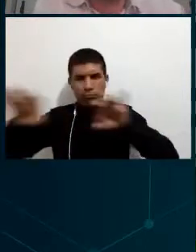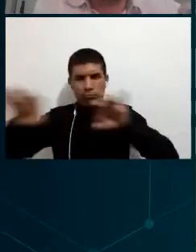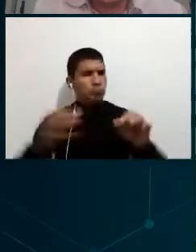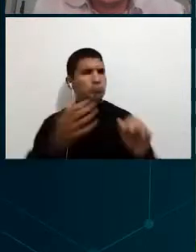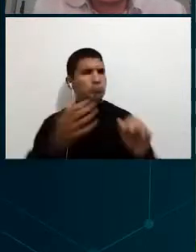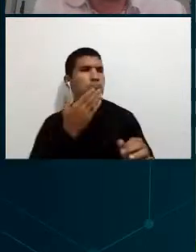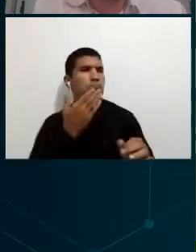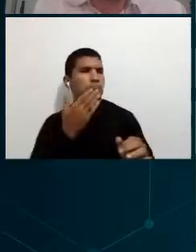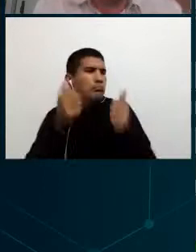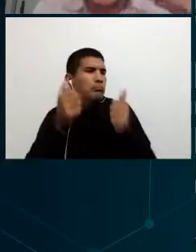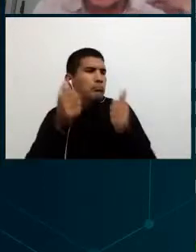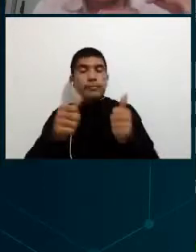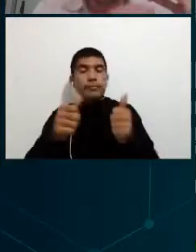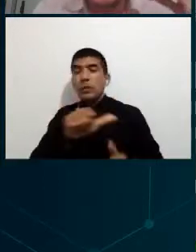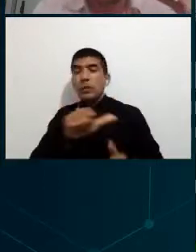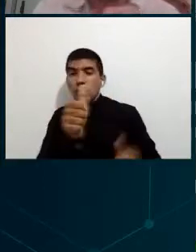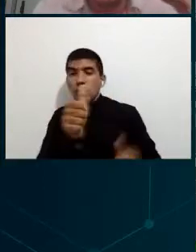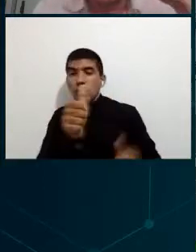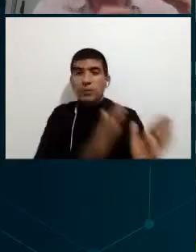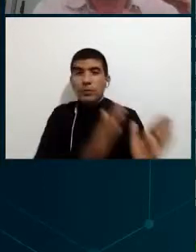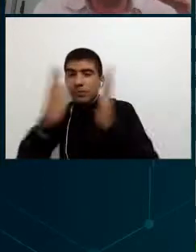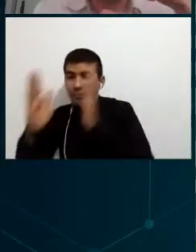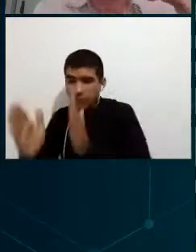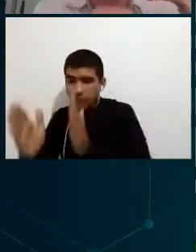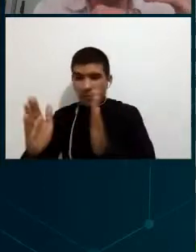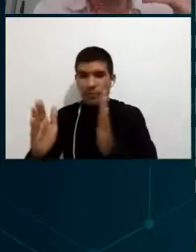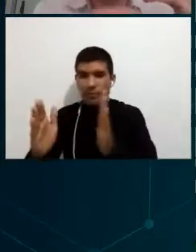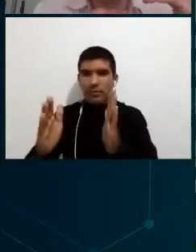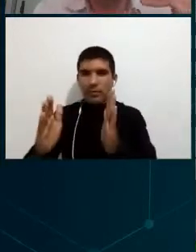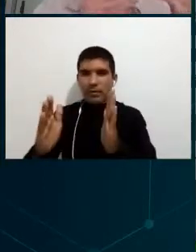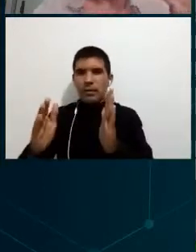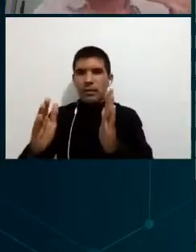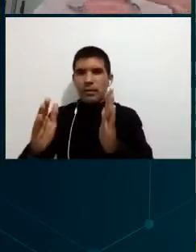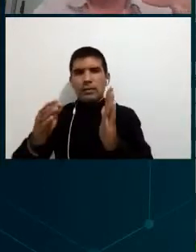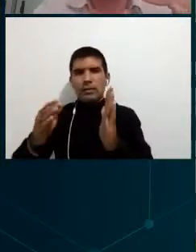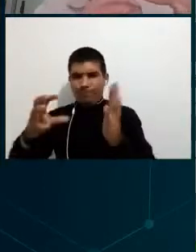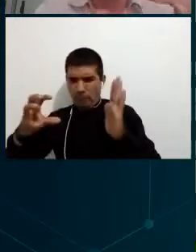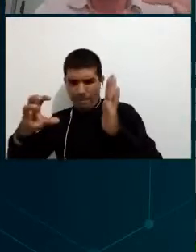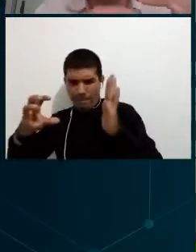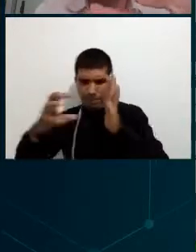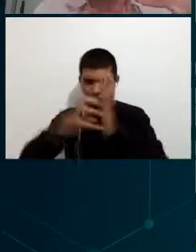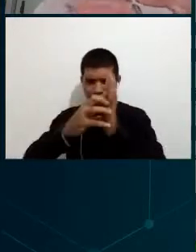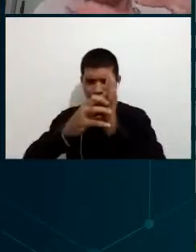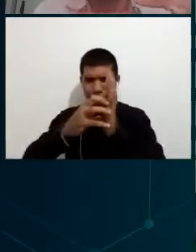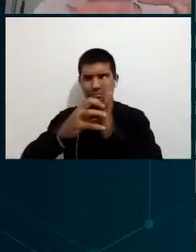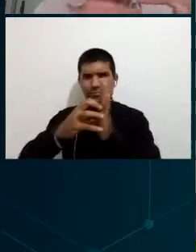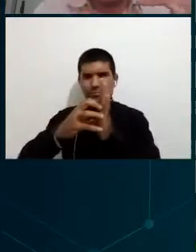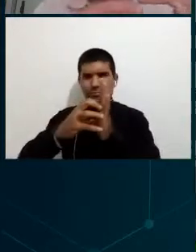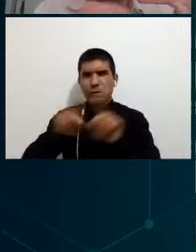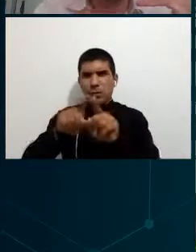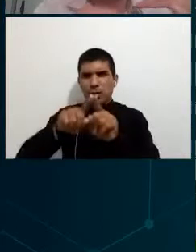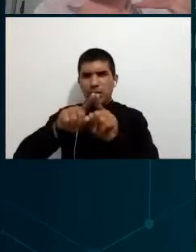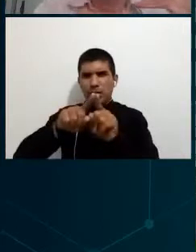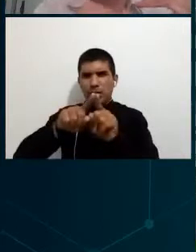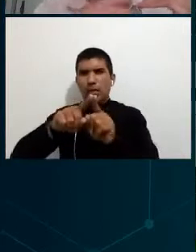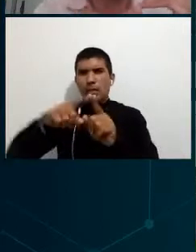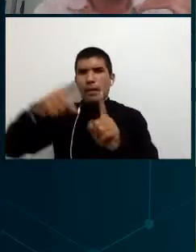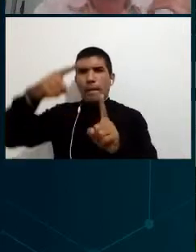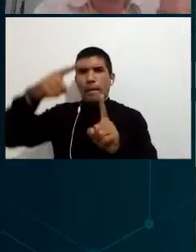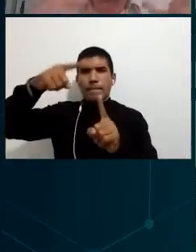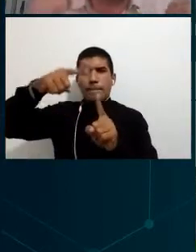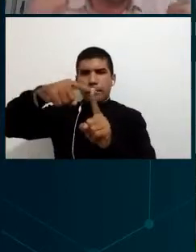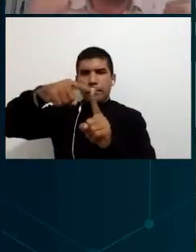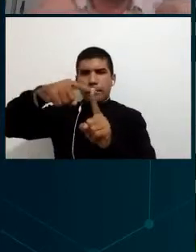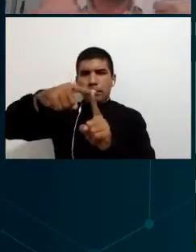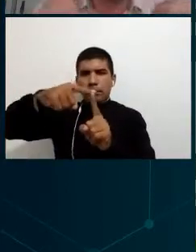protección. Estos relés evalúan periódicamente, constantemente el flujo de información por medio del canal de la diferencial de